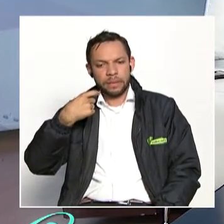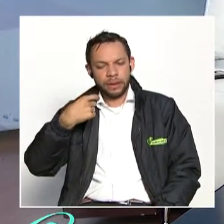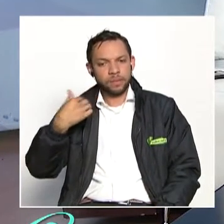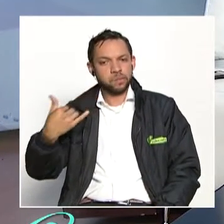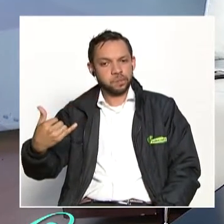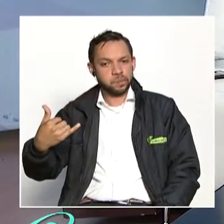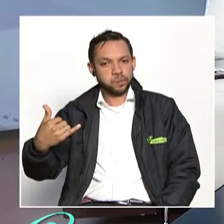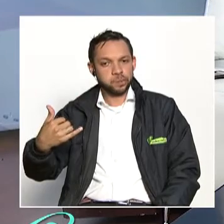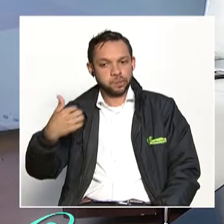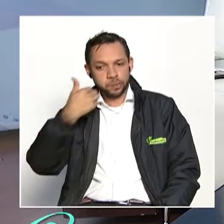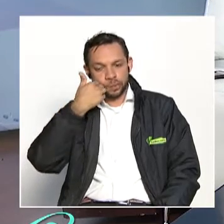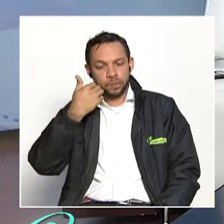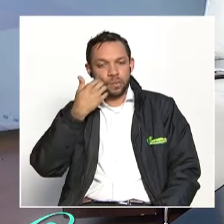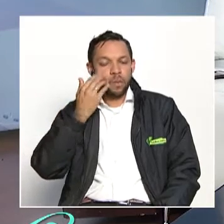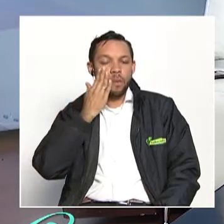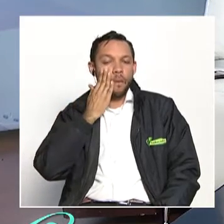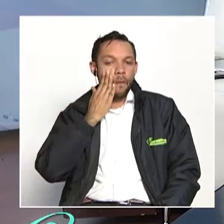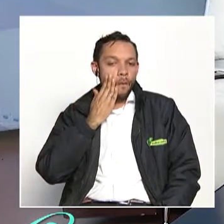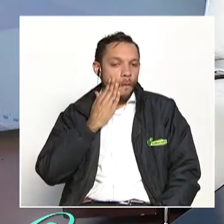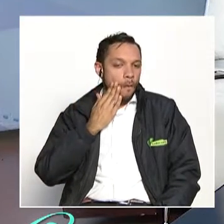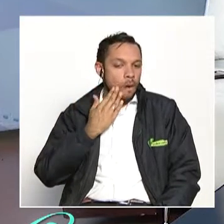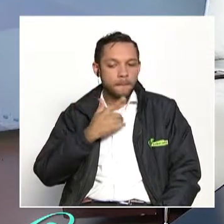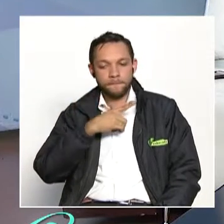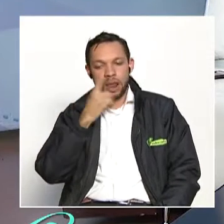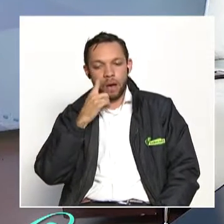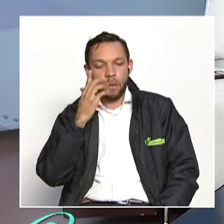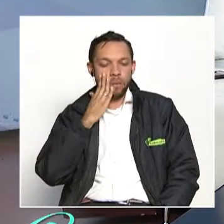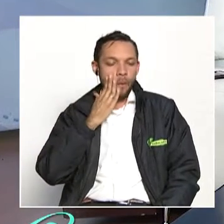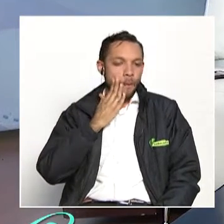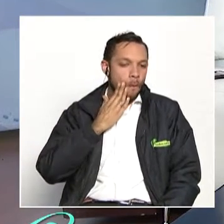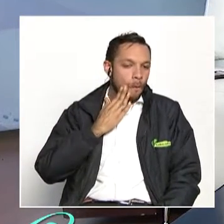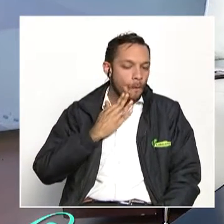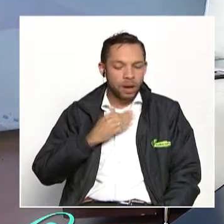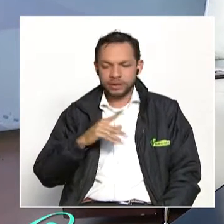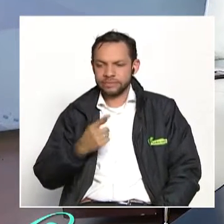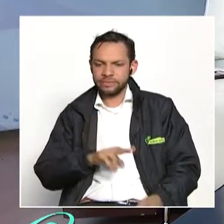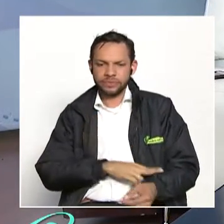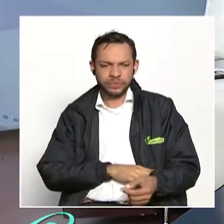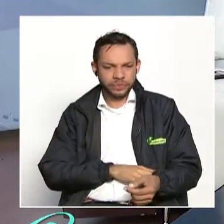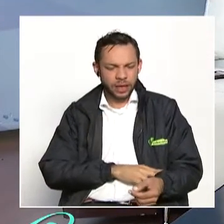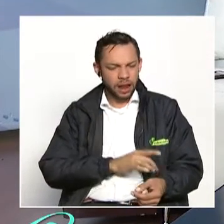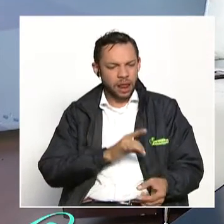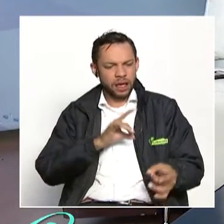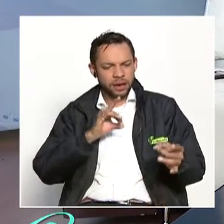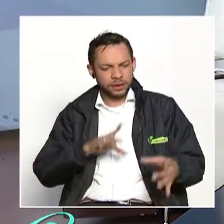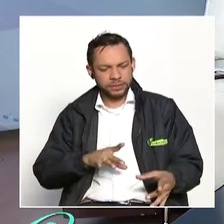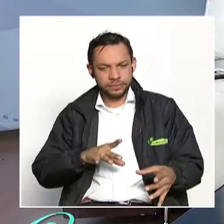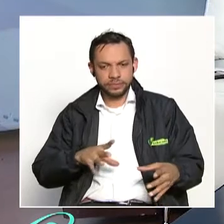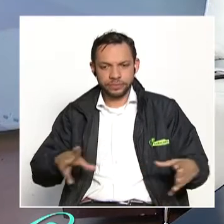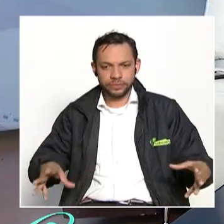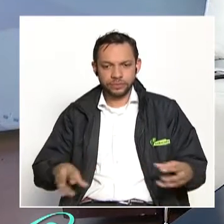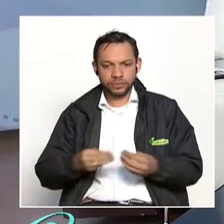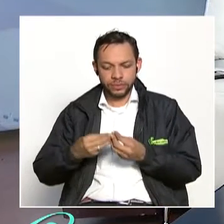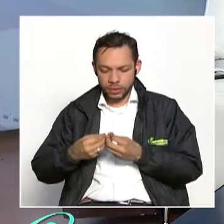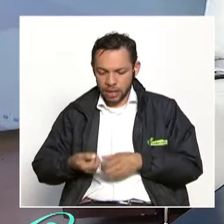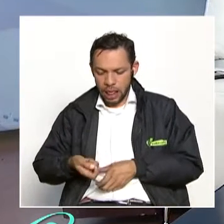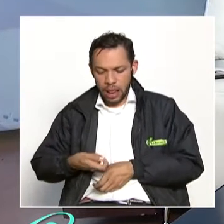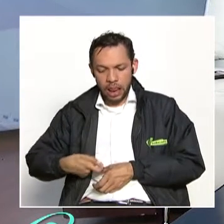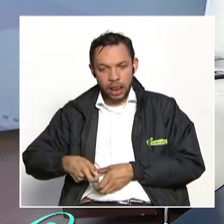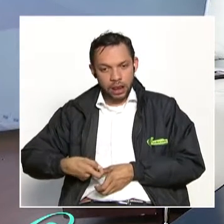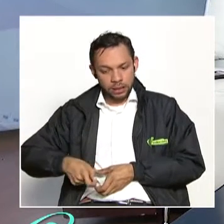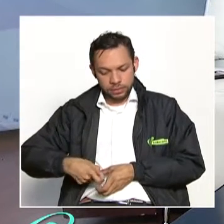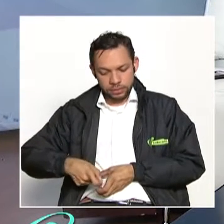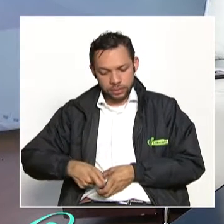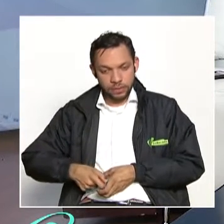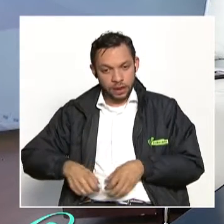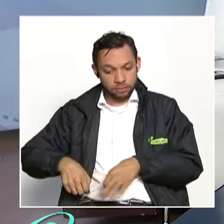antibióticos que le dio anemia. Y la pregunta es, ¿y qué relación tiene todas esas bacterias intestinales, esa